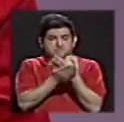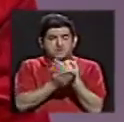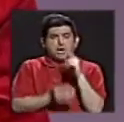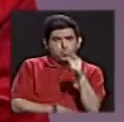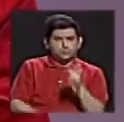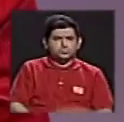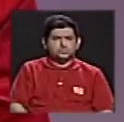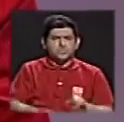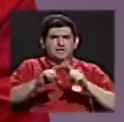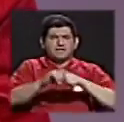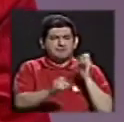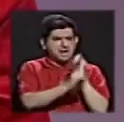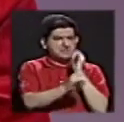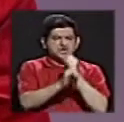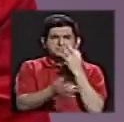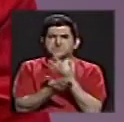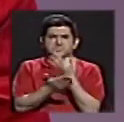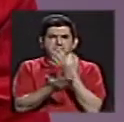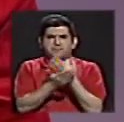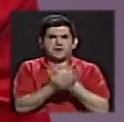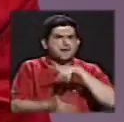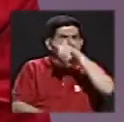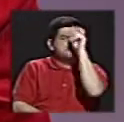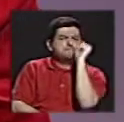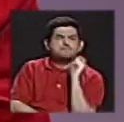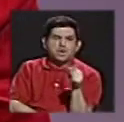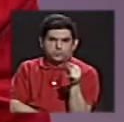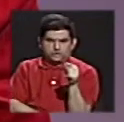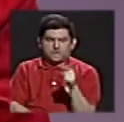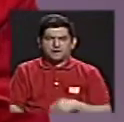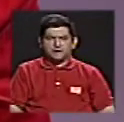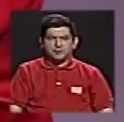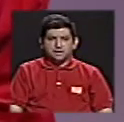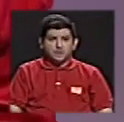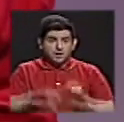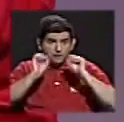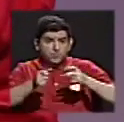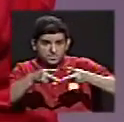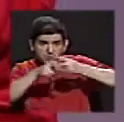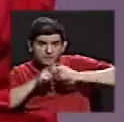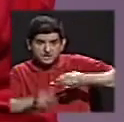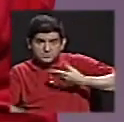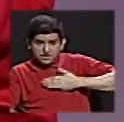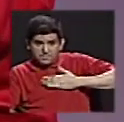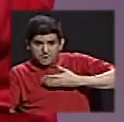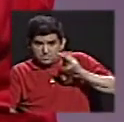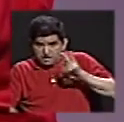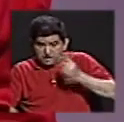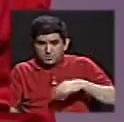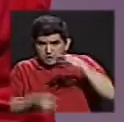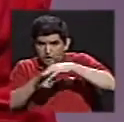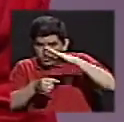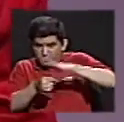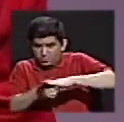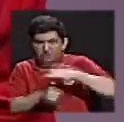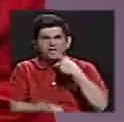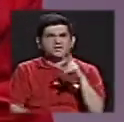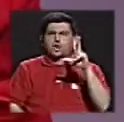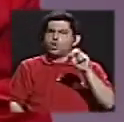llegas a algunos entes financieros y desde que preguntas si te pueden prestar un dinero para sembrar, te van a decir que